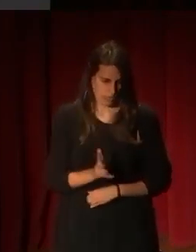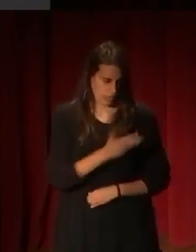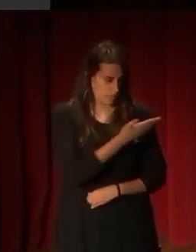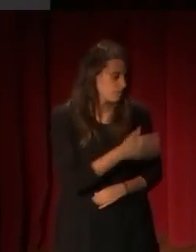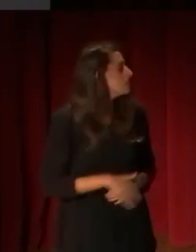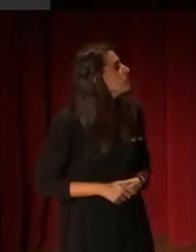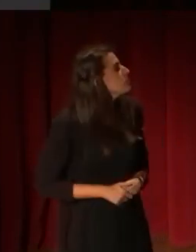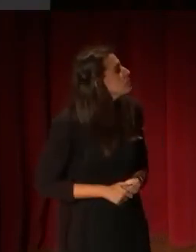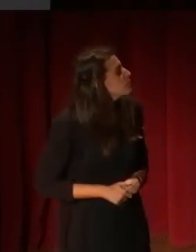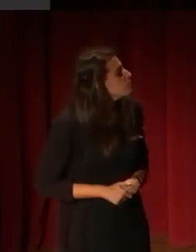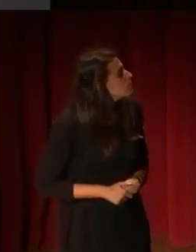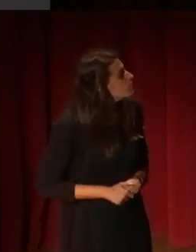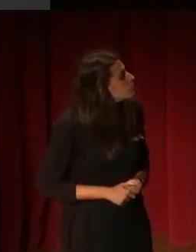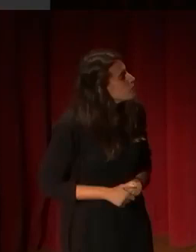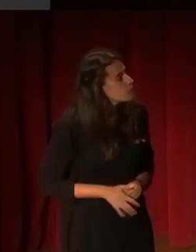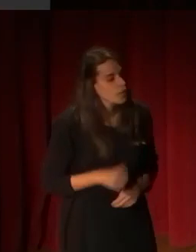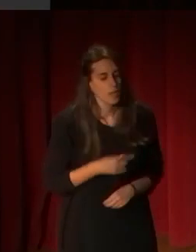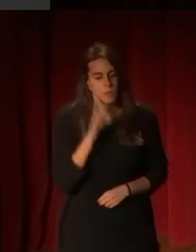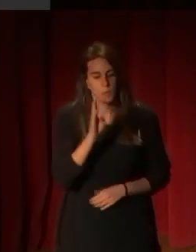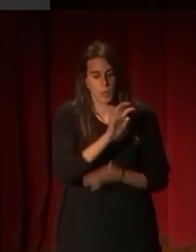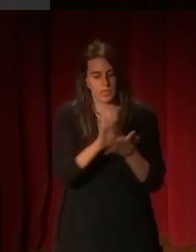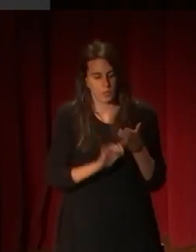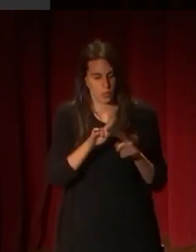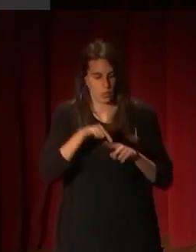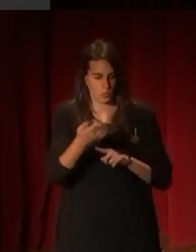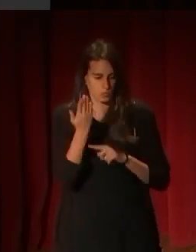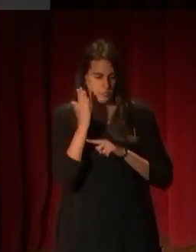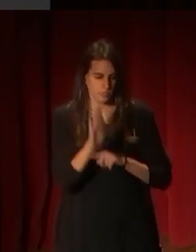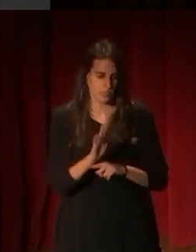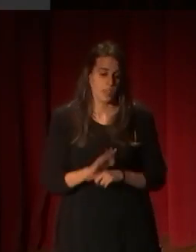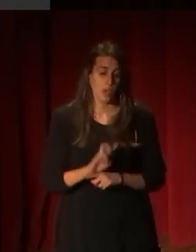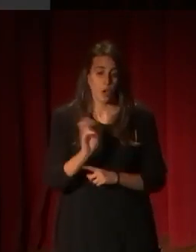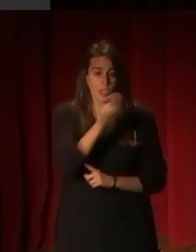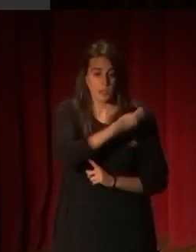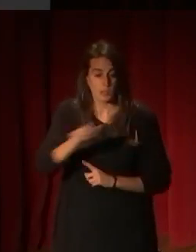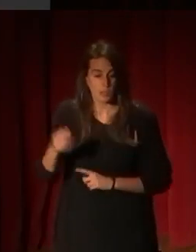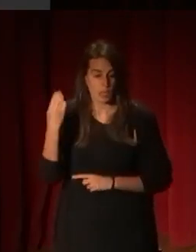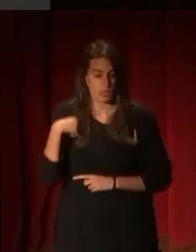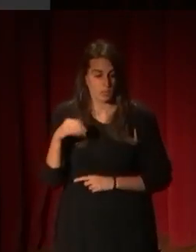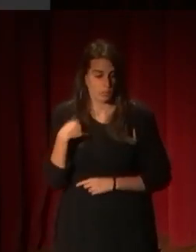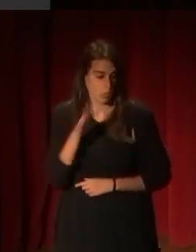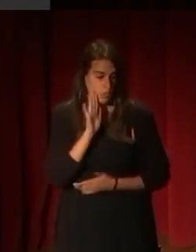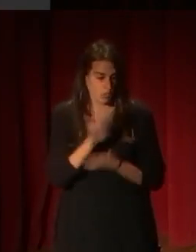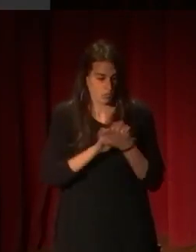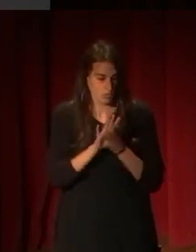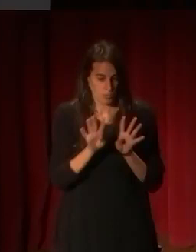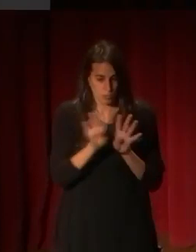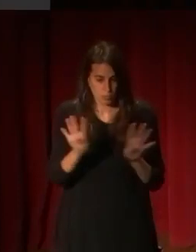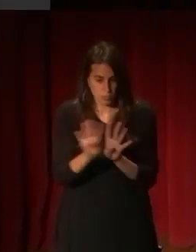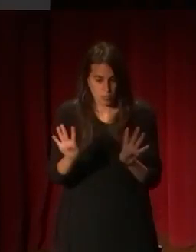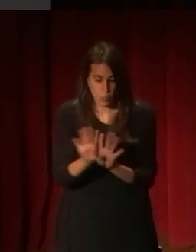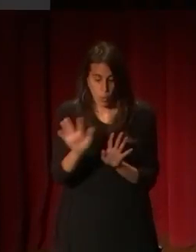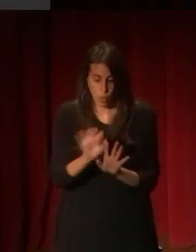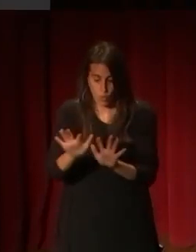nos lo va a relatar un poco más adelante el resto de las personas se distribuían en los balcones como ya les he señalado o en las